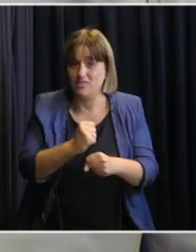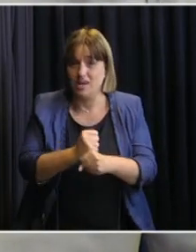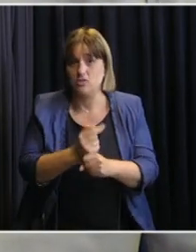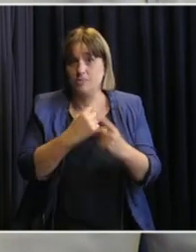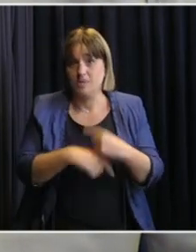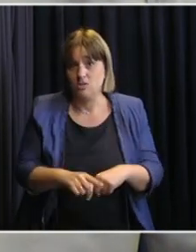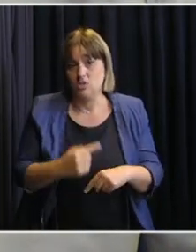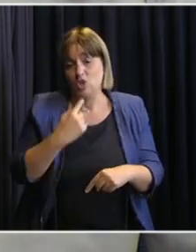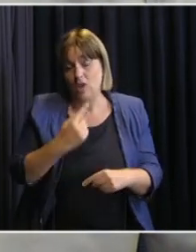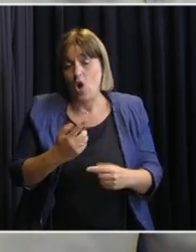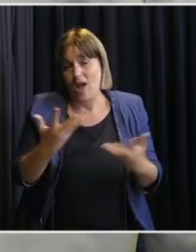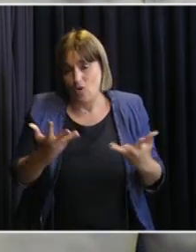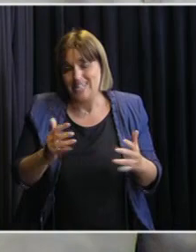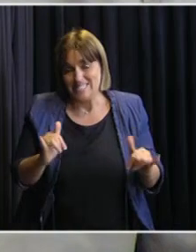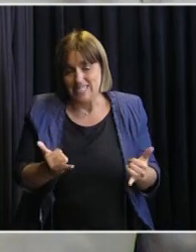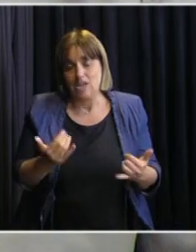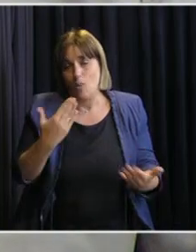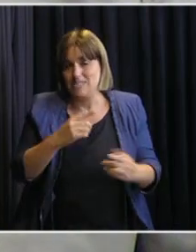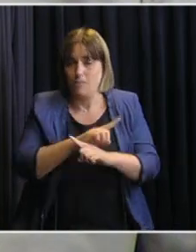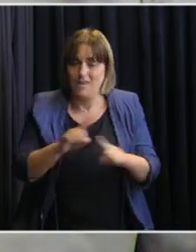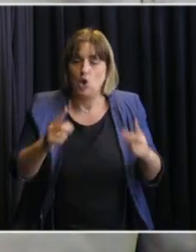de eso. Lo evaluamos y la presión.